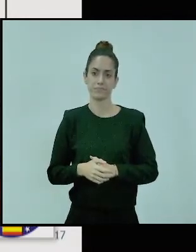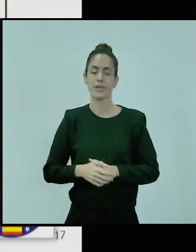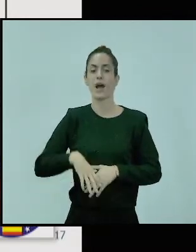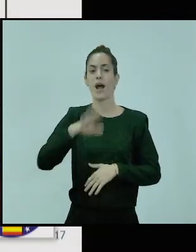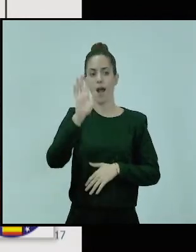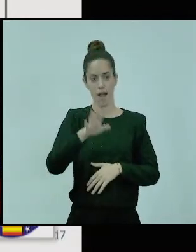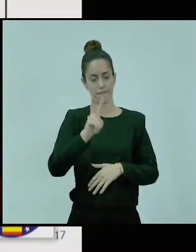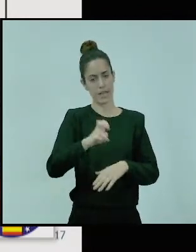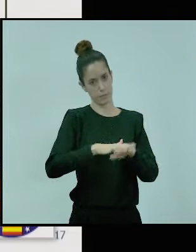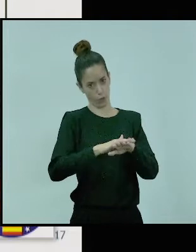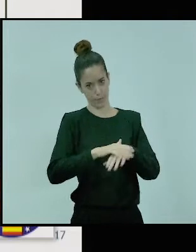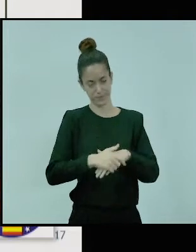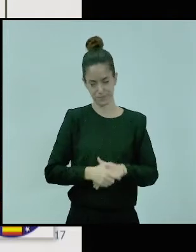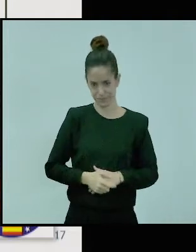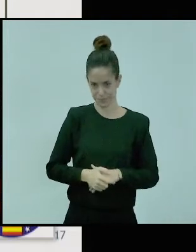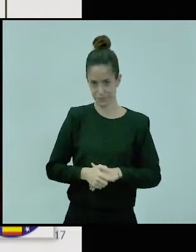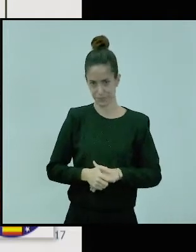Ah, vale, perdón.